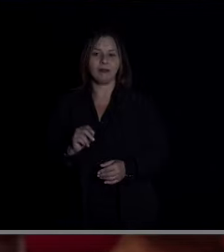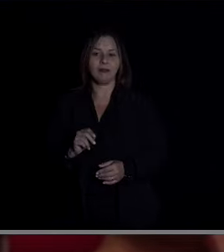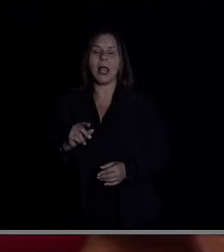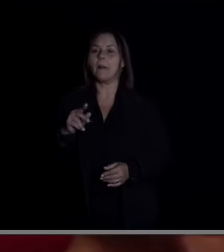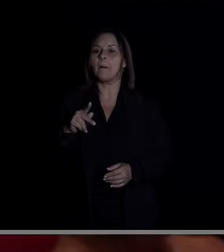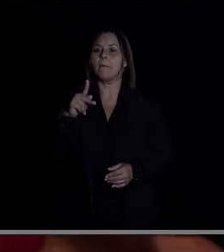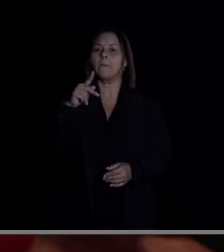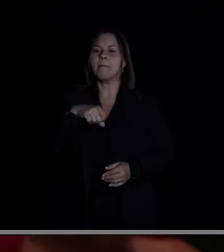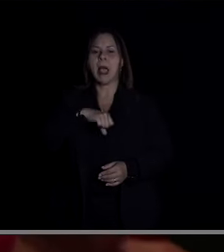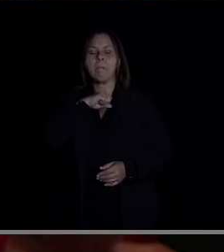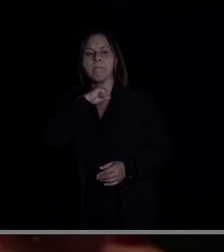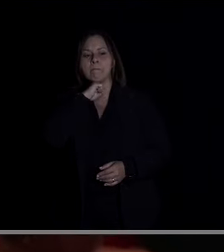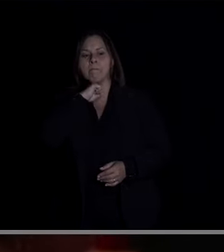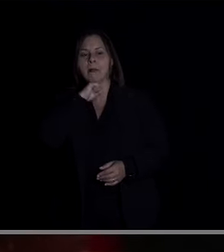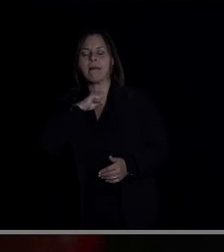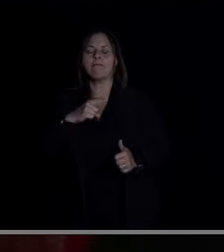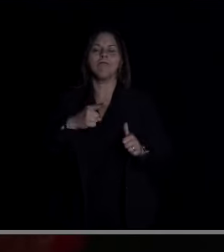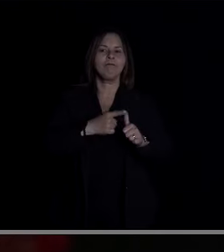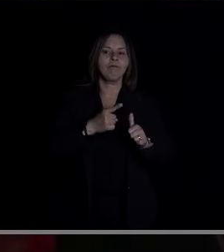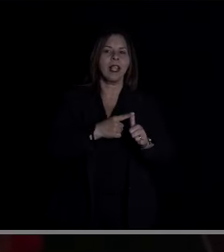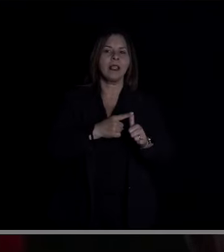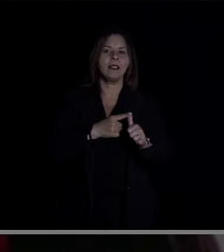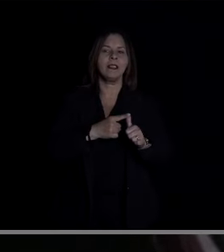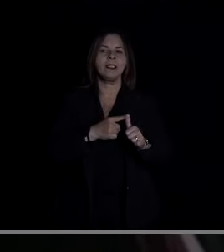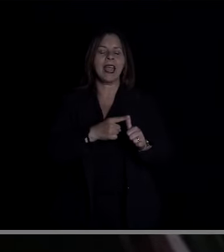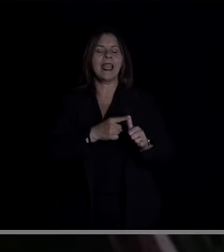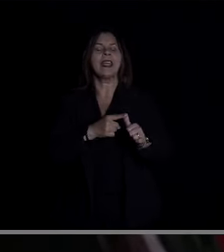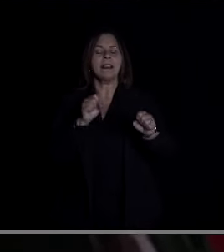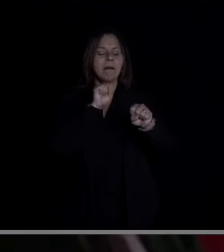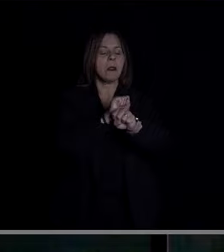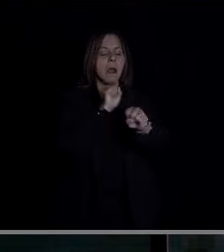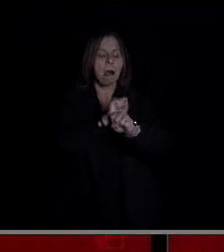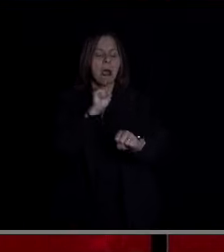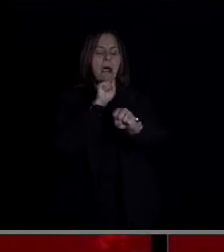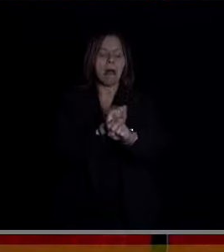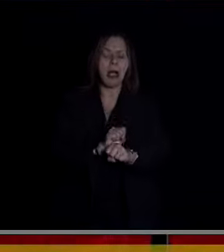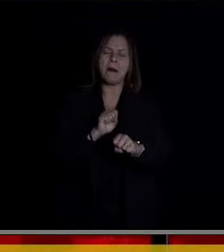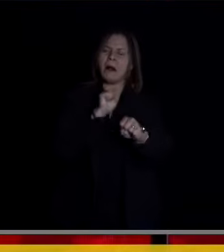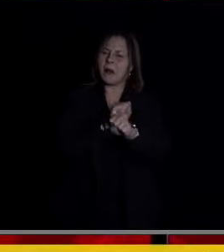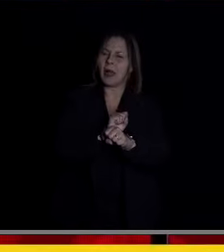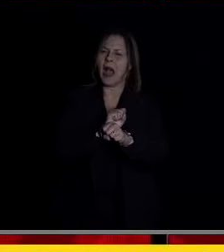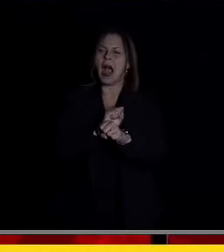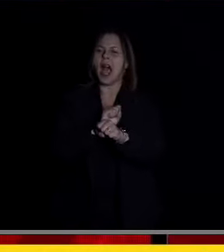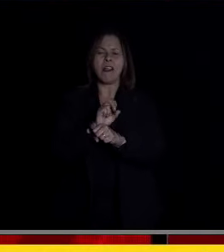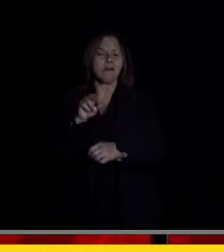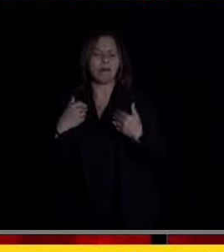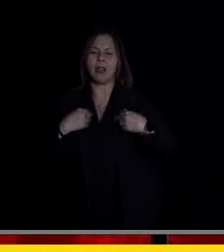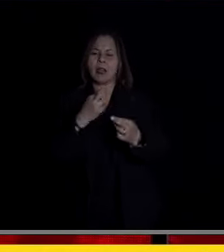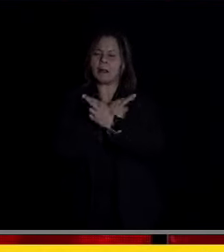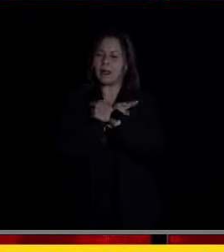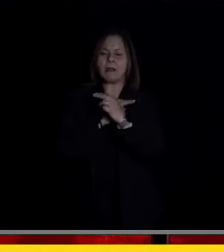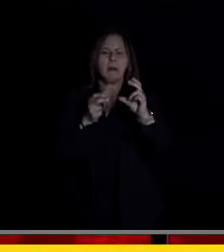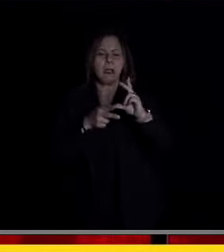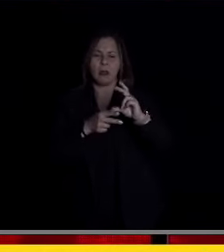piedra angular de nuestro modelo colaborativo. Y estuvieron ahí dando esa batalla en Fiona sin descanso al lado de uno. Así que